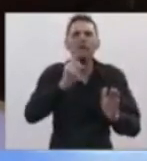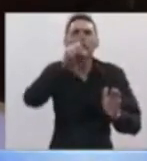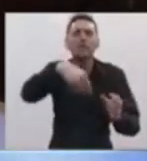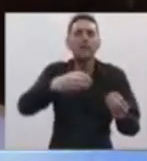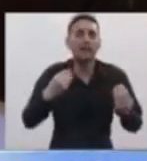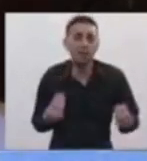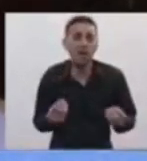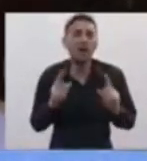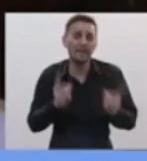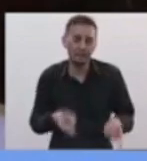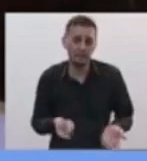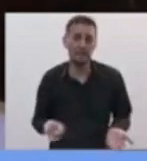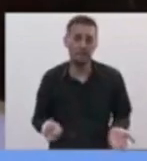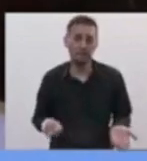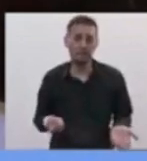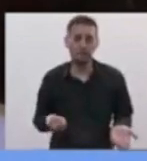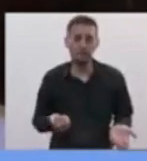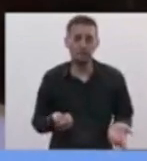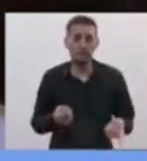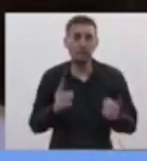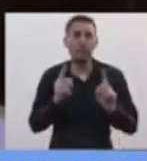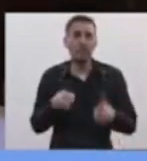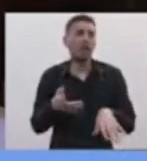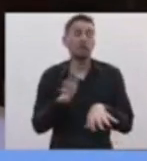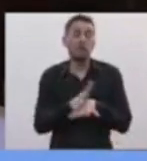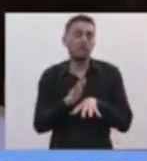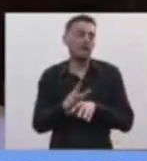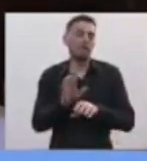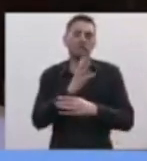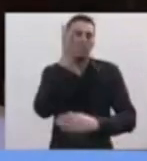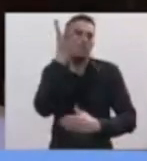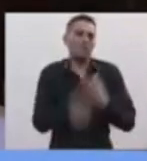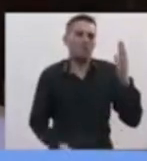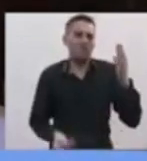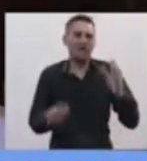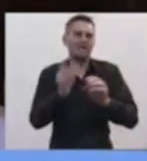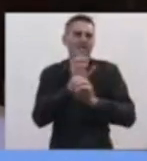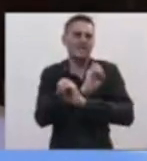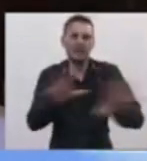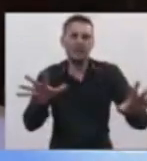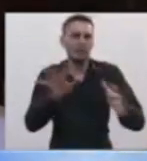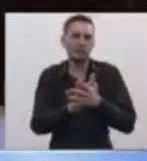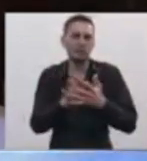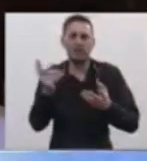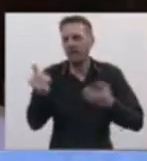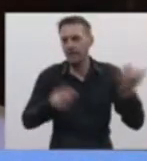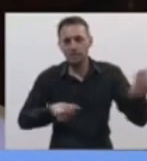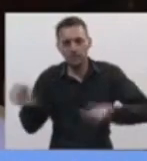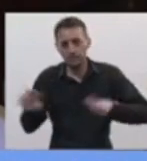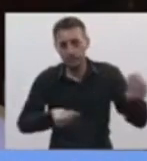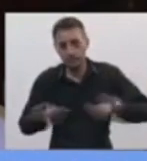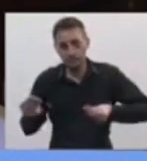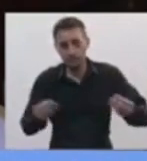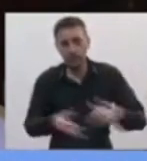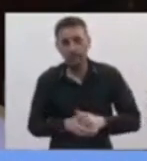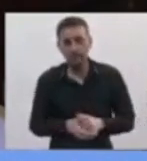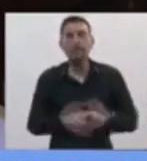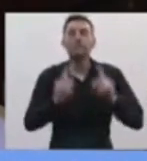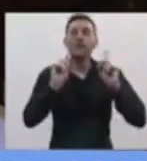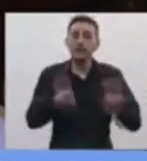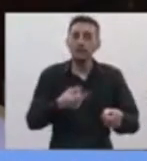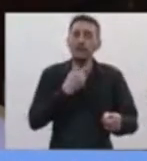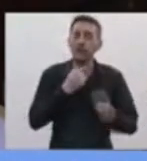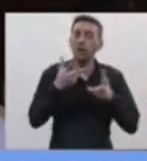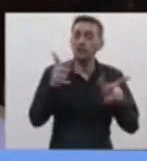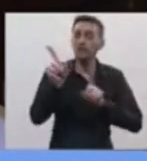estas materias la verdad que también me parece una falencia importante desde el punto de vista la práctica presupuestaria quiero mencionar